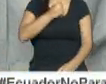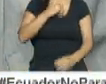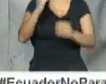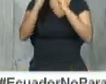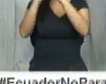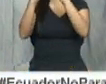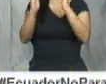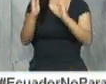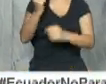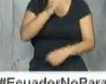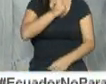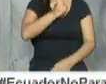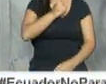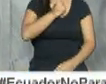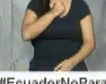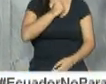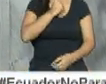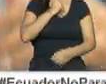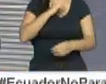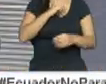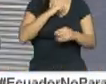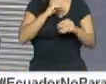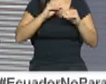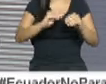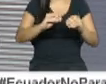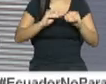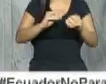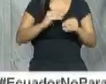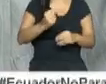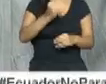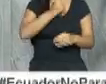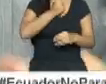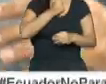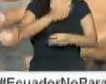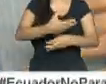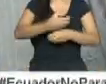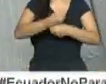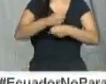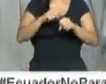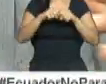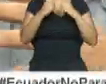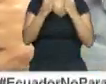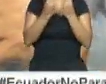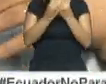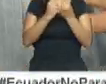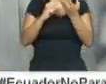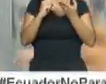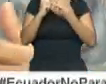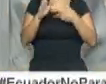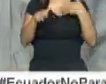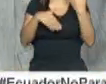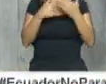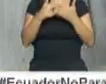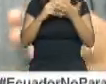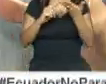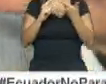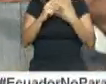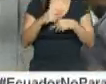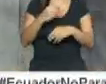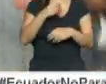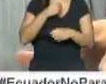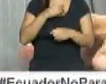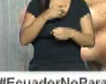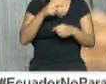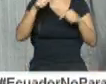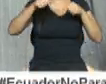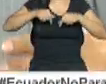propia seguridad social. Su propia entonces, educación. Su propia educación, ¿no es cierto? Entonces, estas y cosas... Y seguridad social, por exactamente, supuesto. Exactamente, ¿no? Esto que